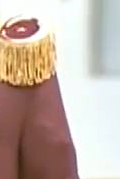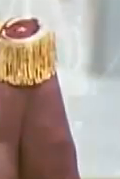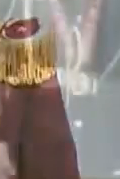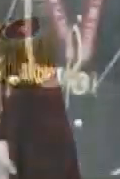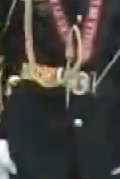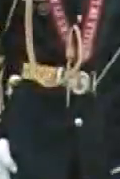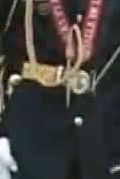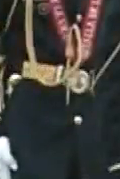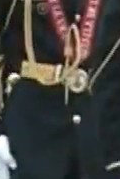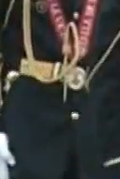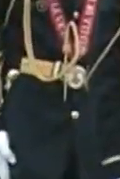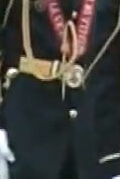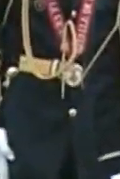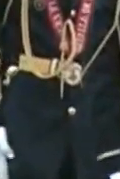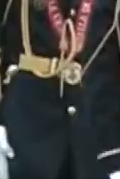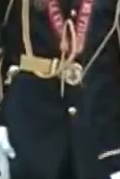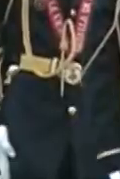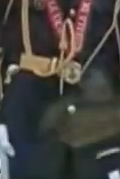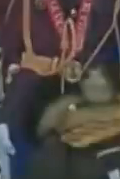Muy bien, general.